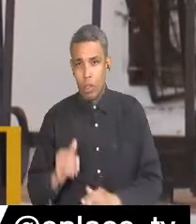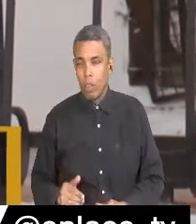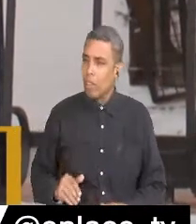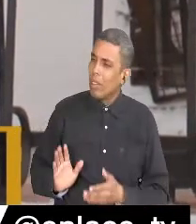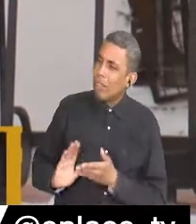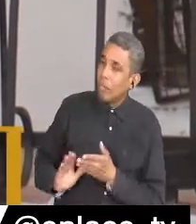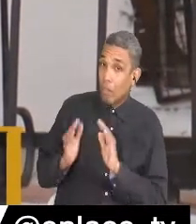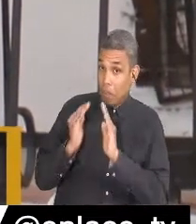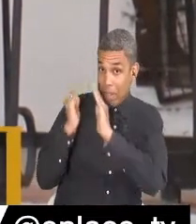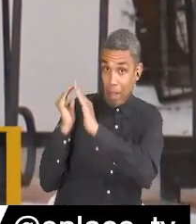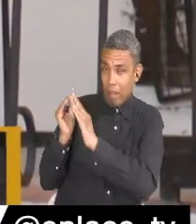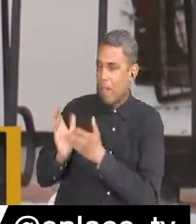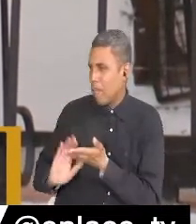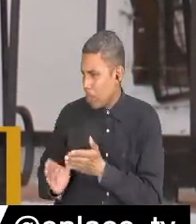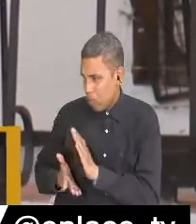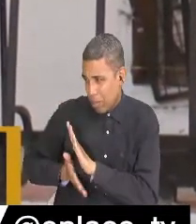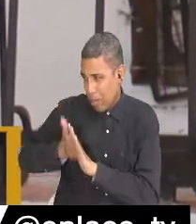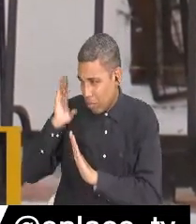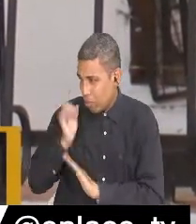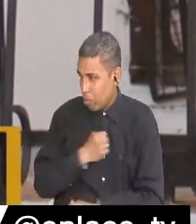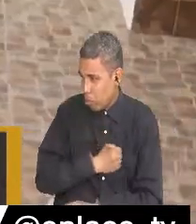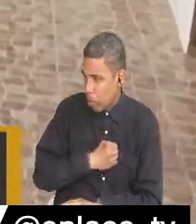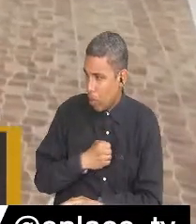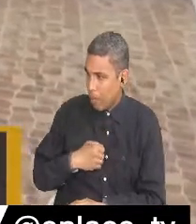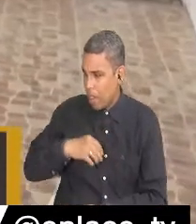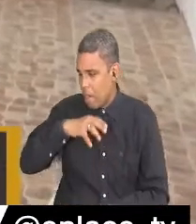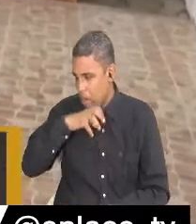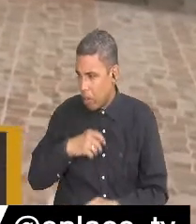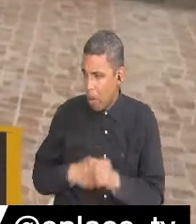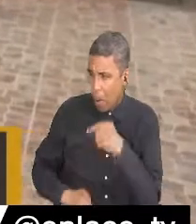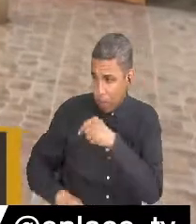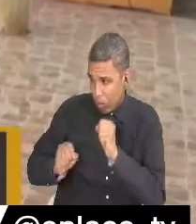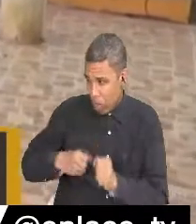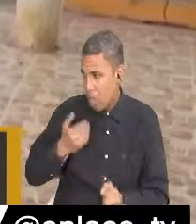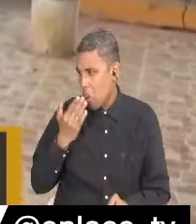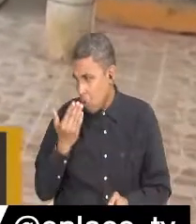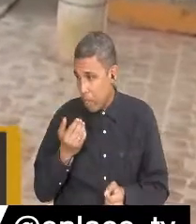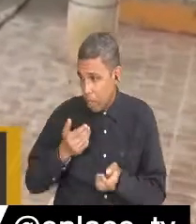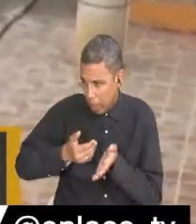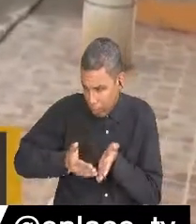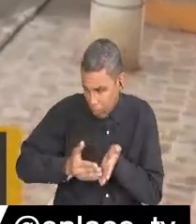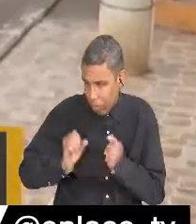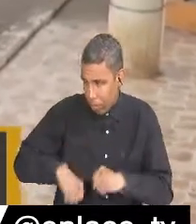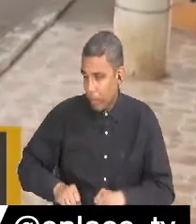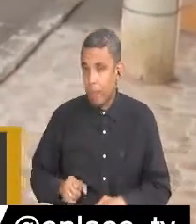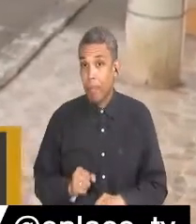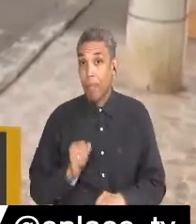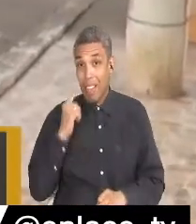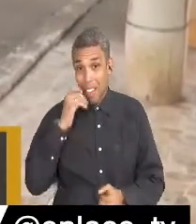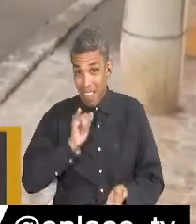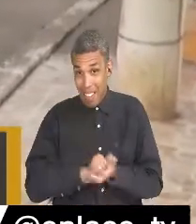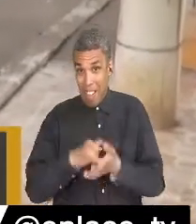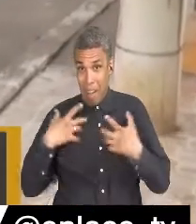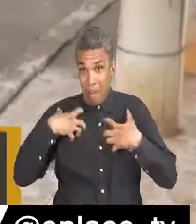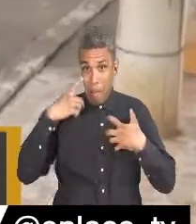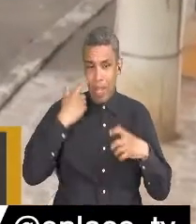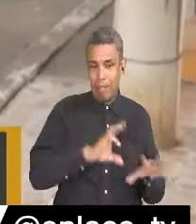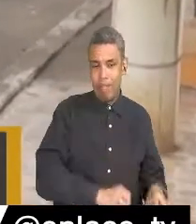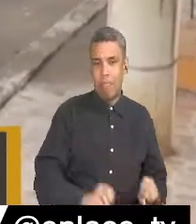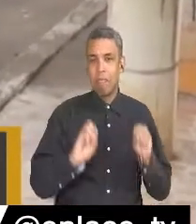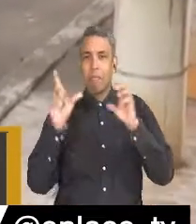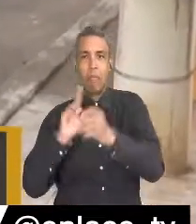que simplemente se van y dejan estos animalitos ahí. Este es el momento en el que los perros son rescatados para ser llevados temporalmente a otra casa del mismo